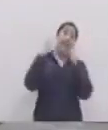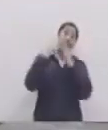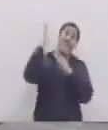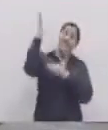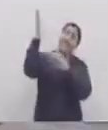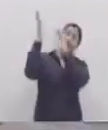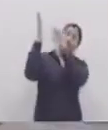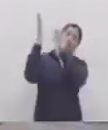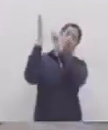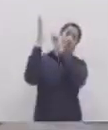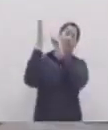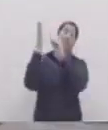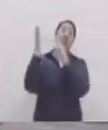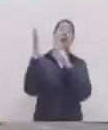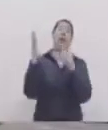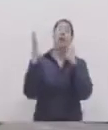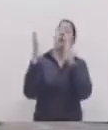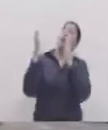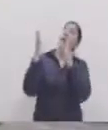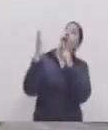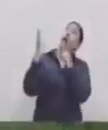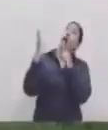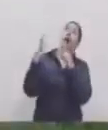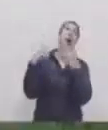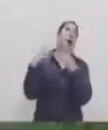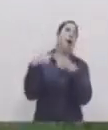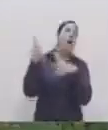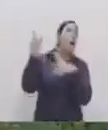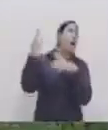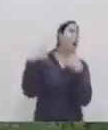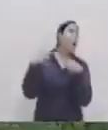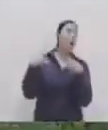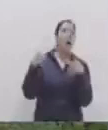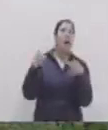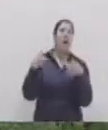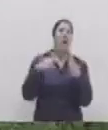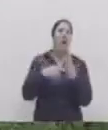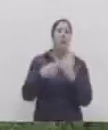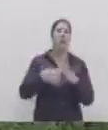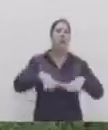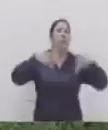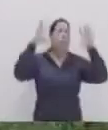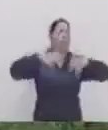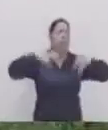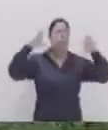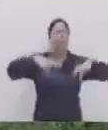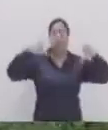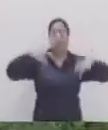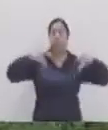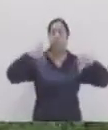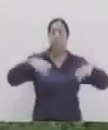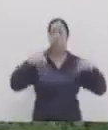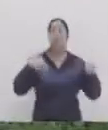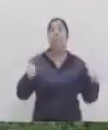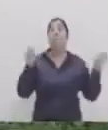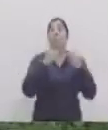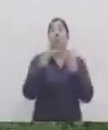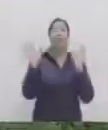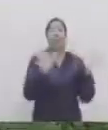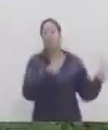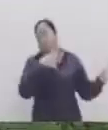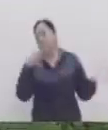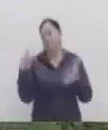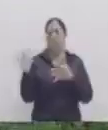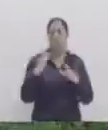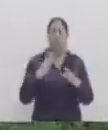qué? Porque en medio de los árboles los animales han tenido esos nidos, quiere decir que se están protegiendo de